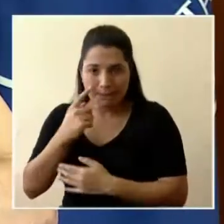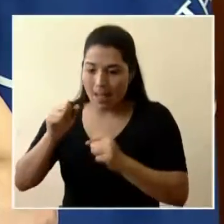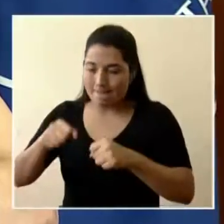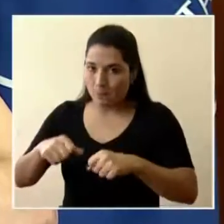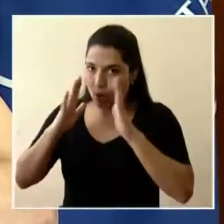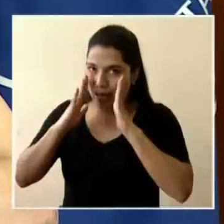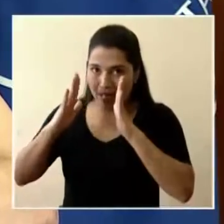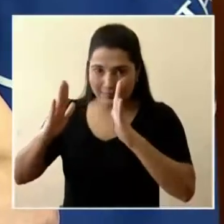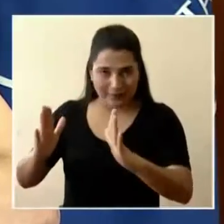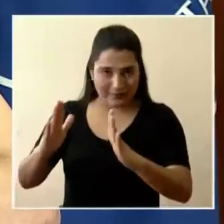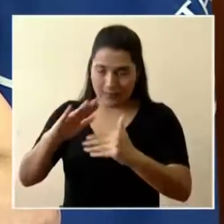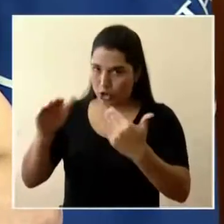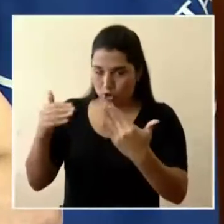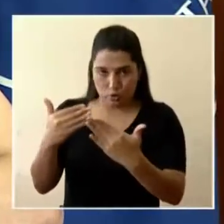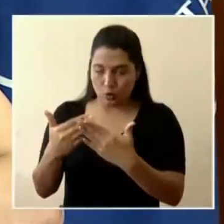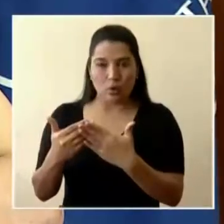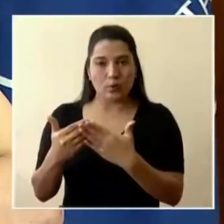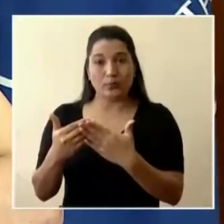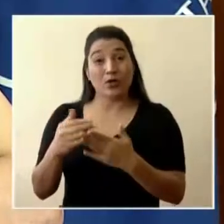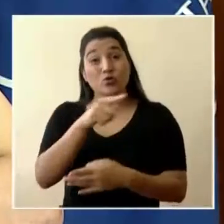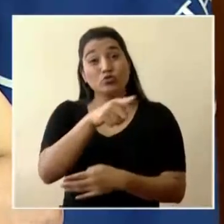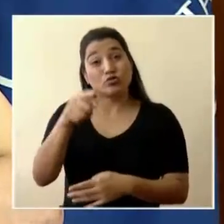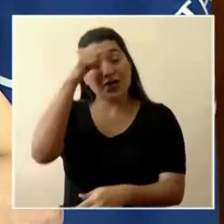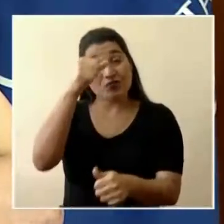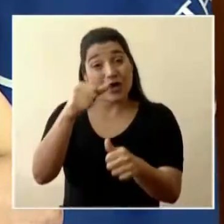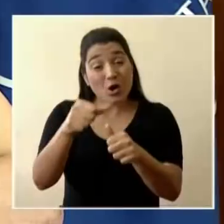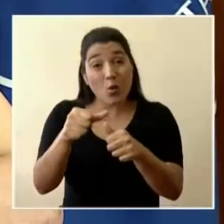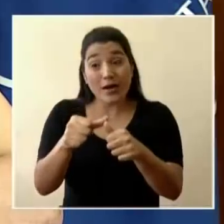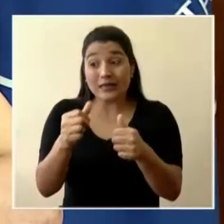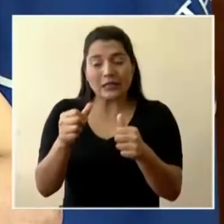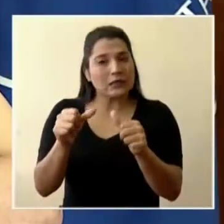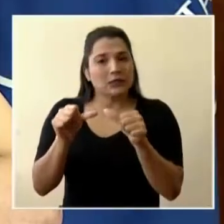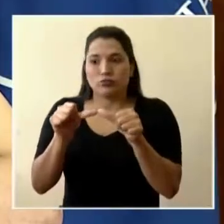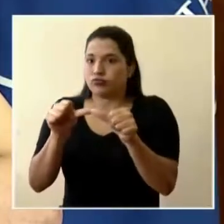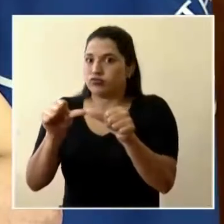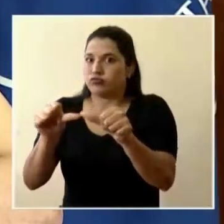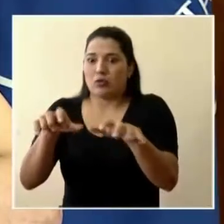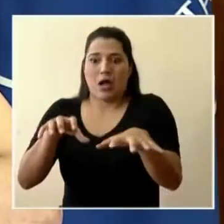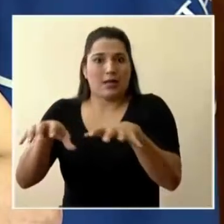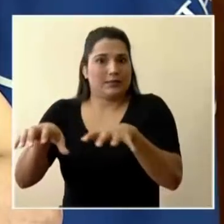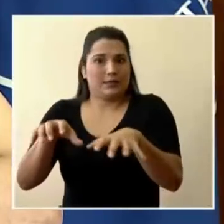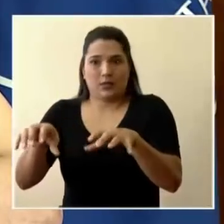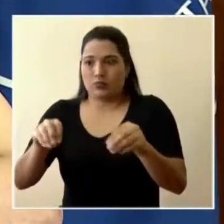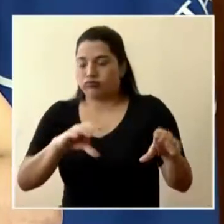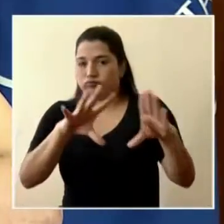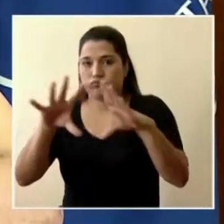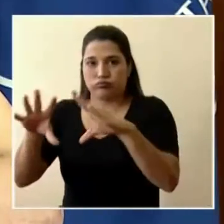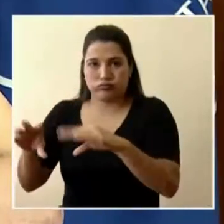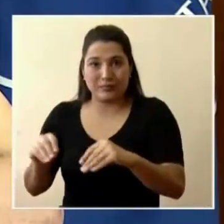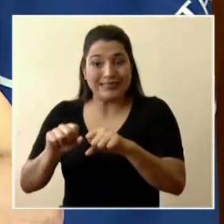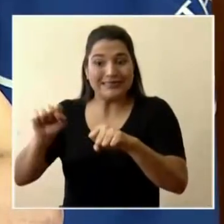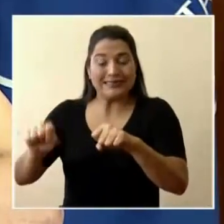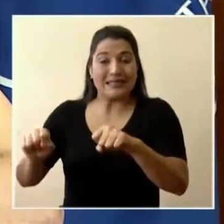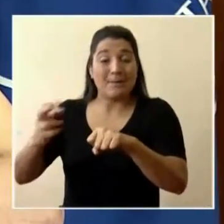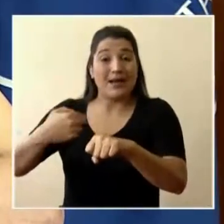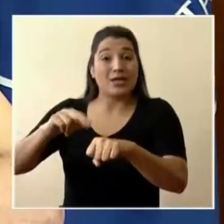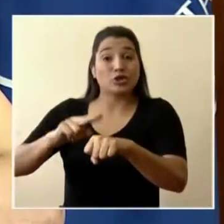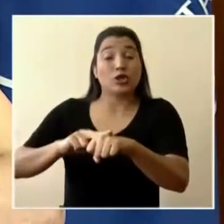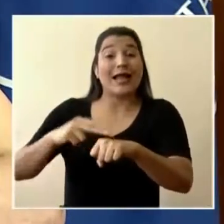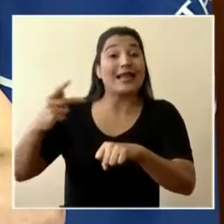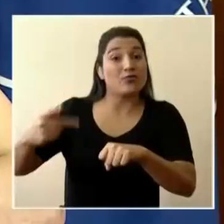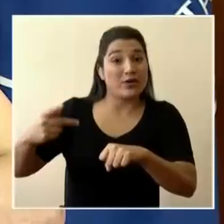el llamado que se hace. Recordemos que tenemos una activación permanente del Sistema Nacional de Gestión de Riesgo, del